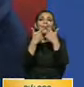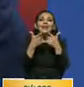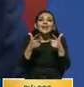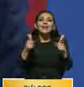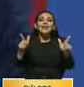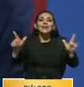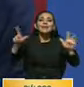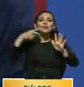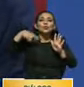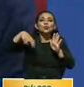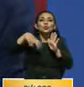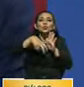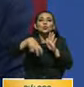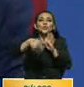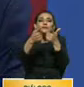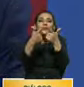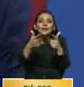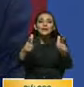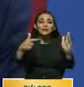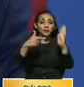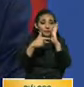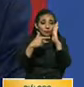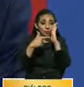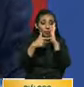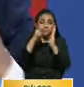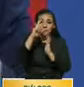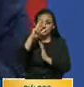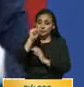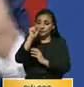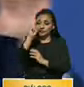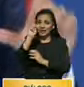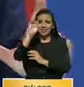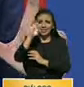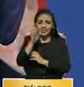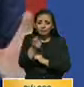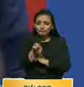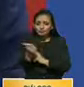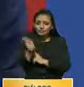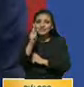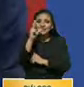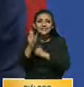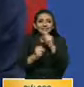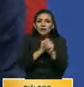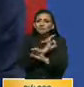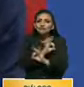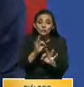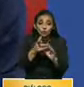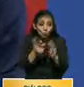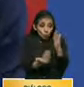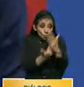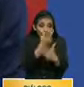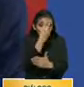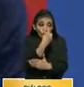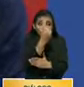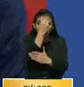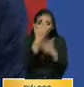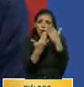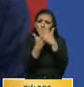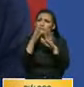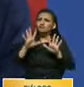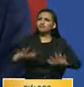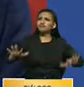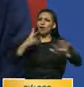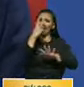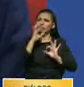turismo para exceptuar del pago de impuesto a la renta por 30 años a todos los nuevos hoteles y resorts del